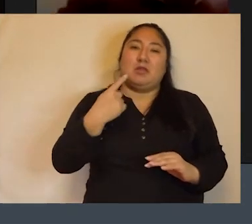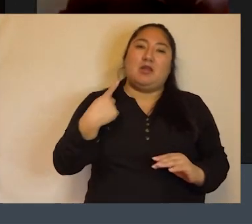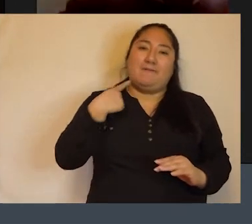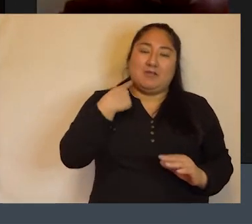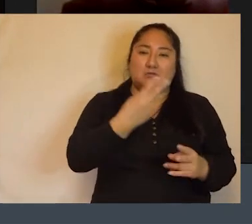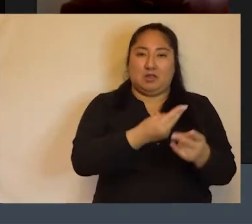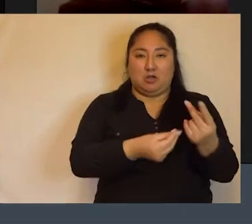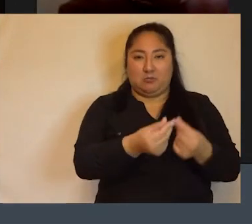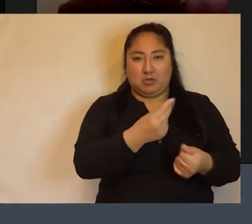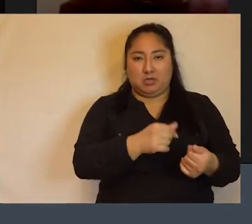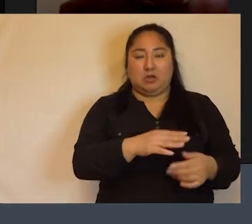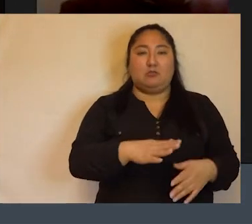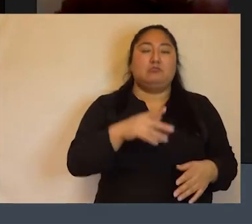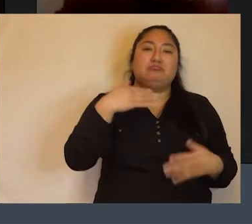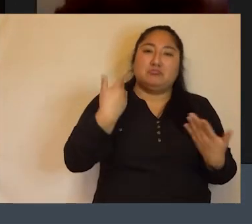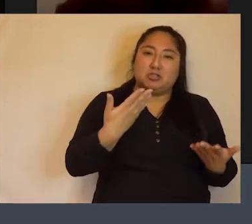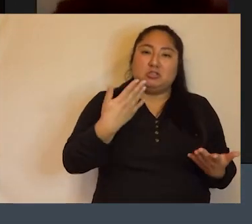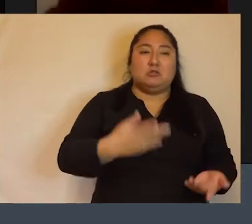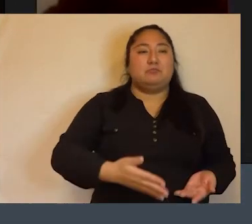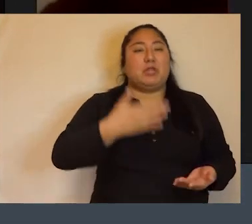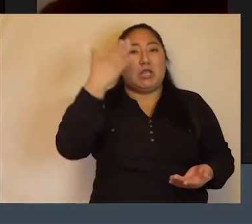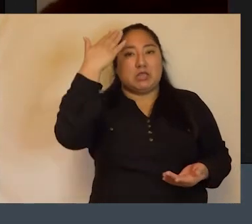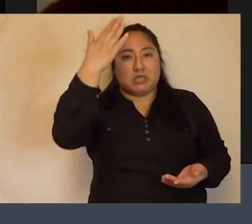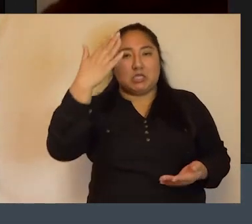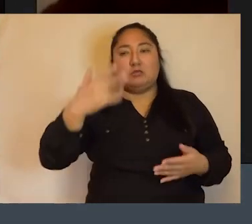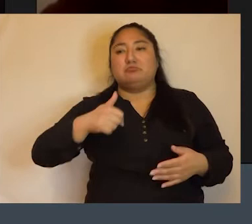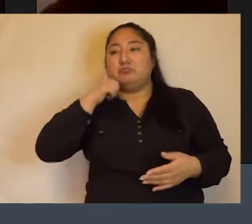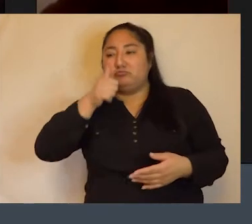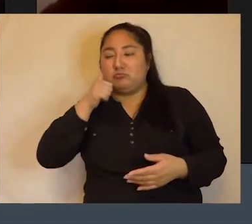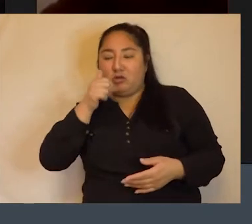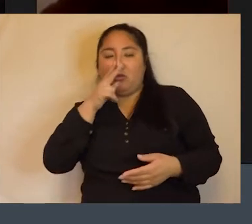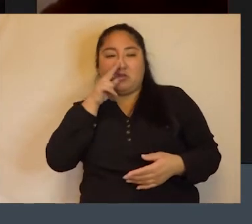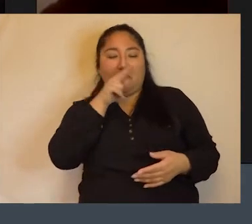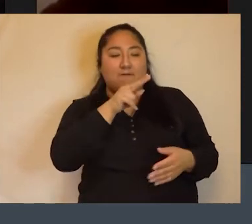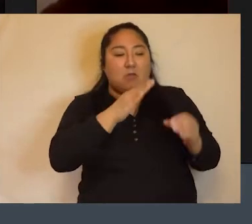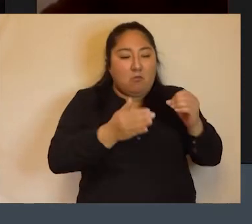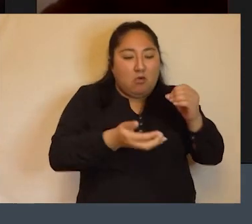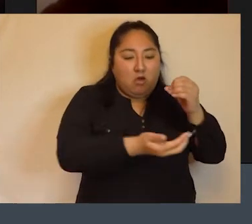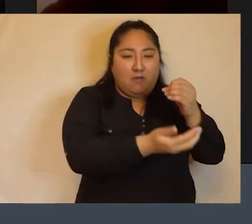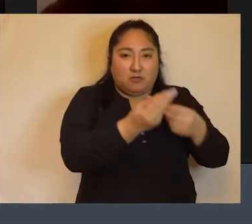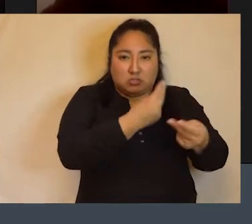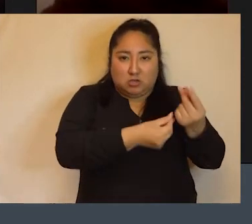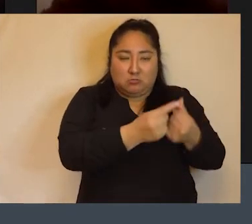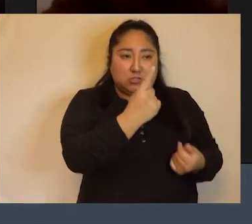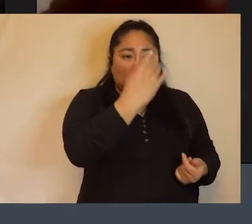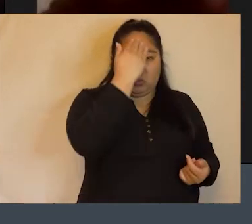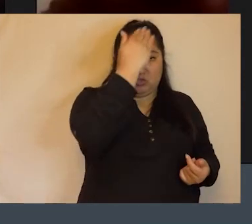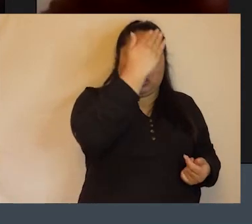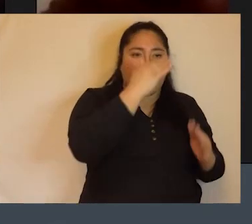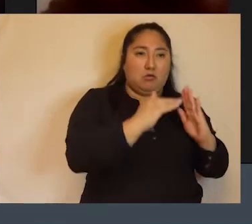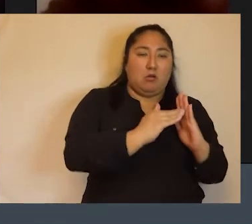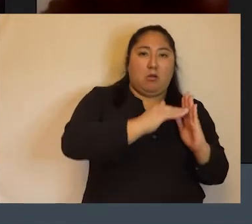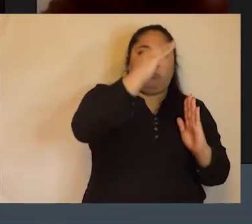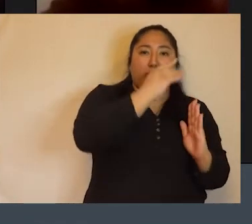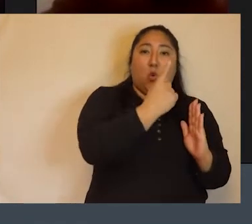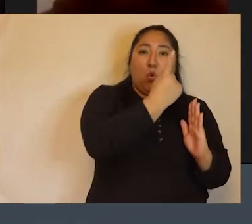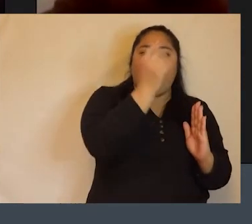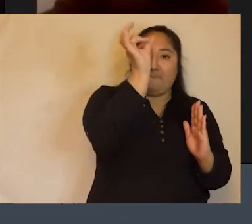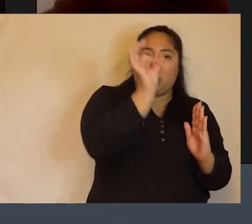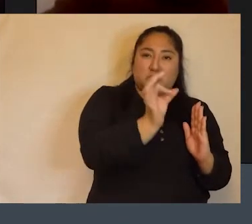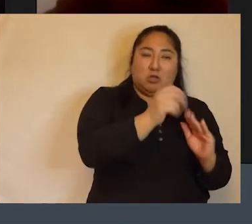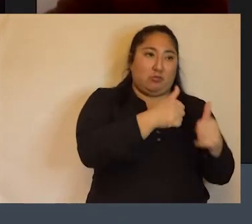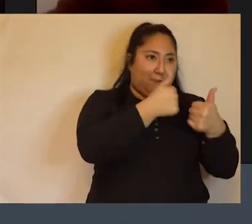nuestros mercados financieros. Entonces, en el día a día, podemos tener así, si vemos la bolsa de comercio, en un día puede subir